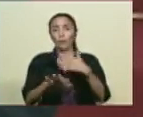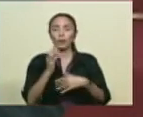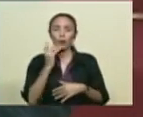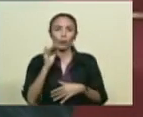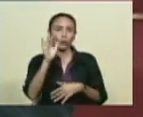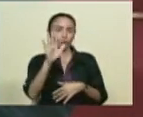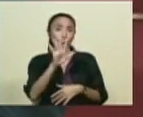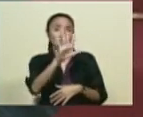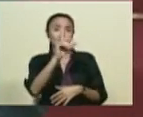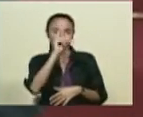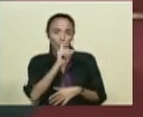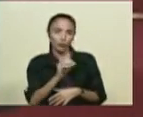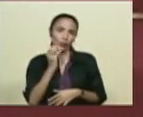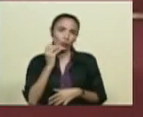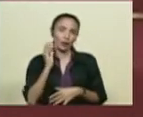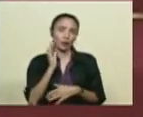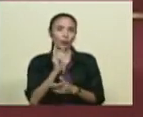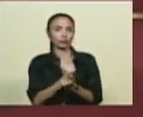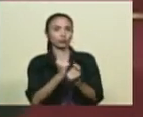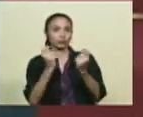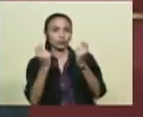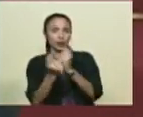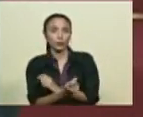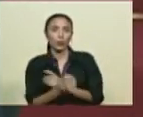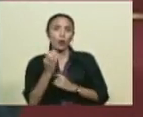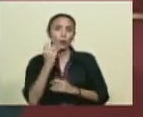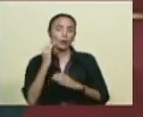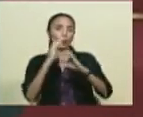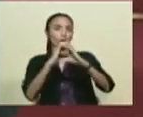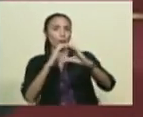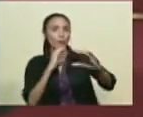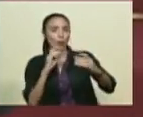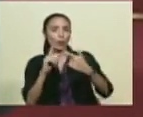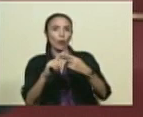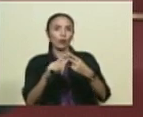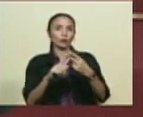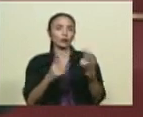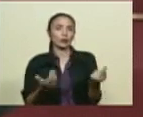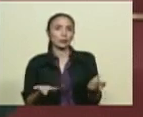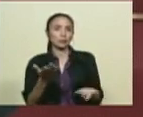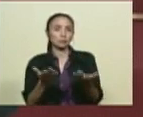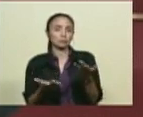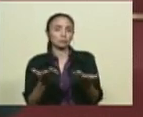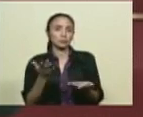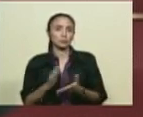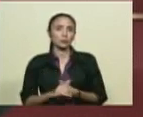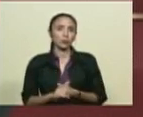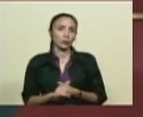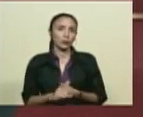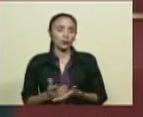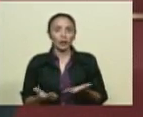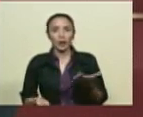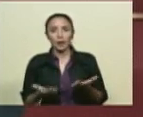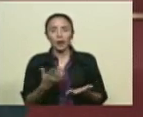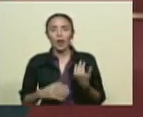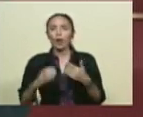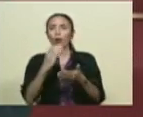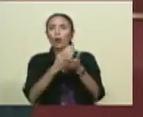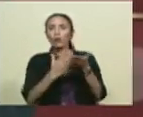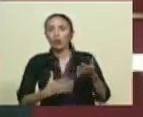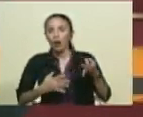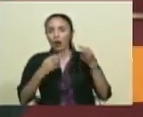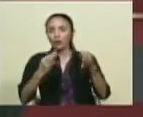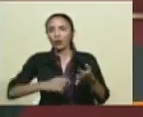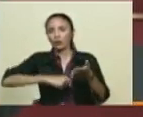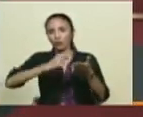futuro, en los sistemas de transporte, en el mercado y su funcionamiento, sus sistemas de contrato,